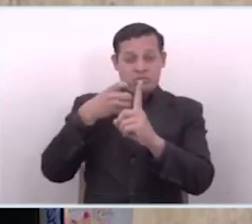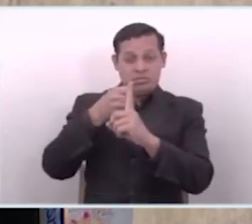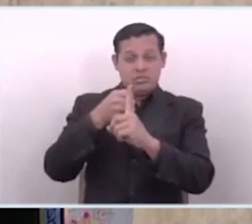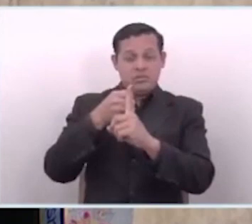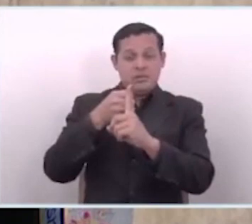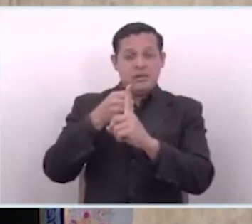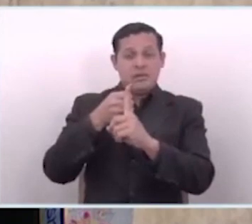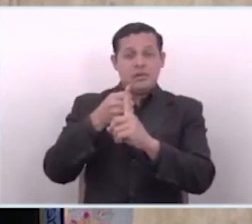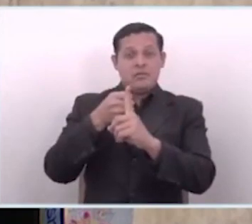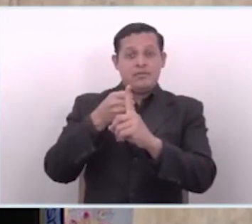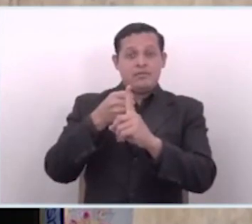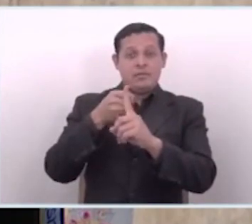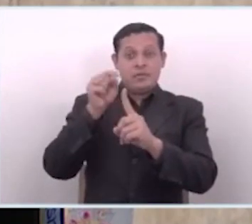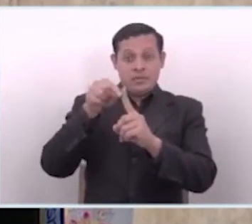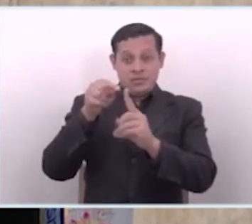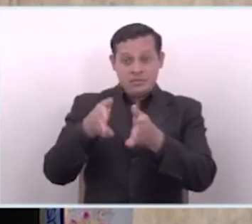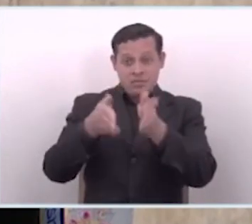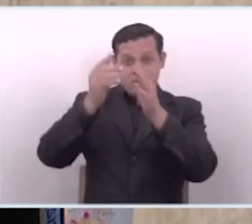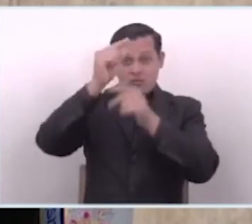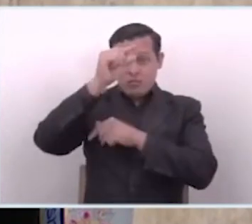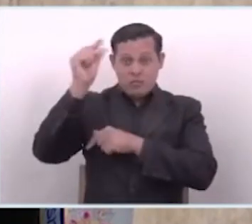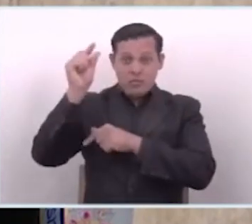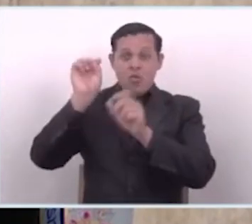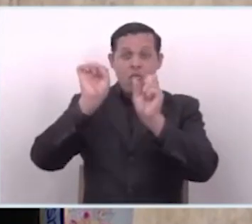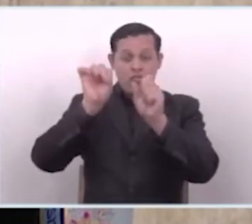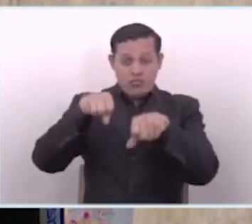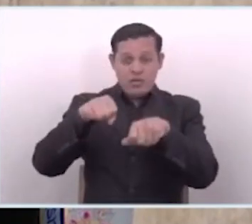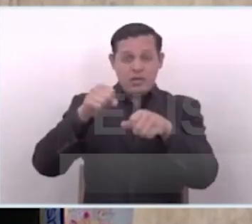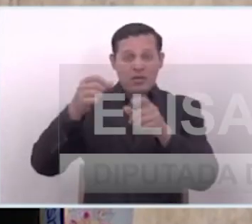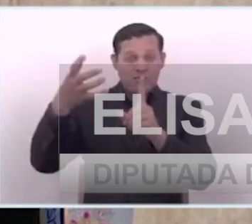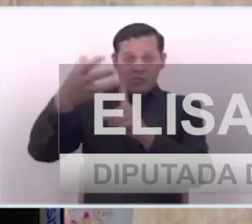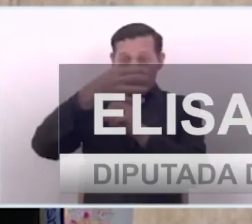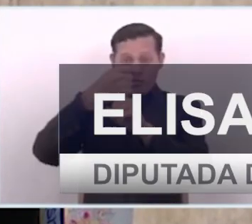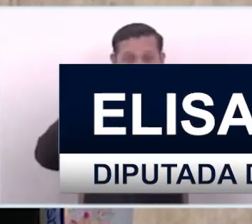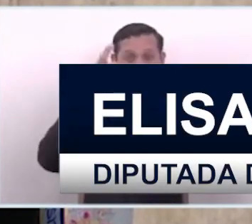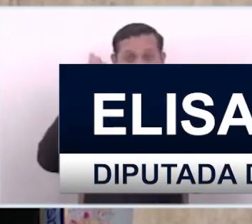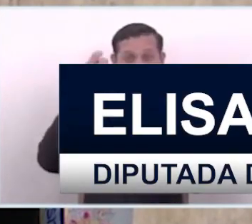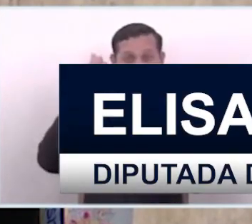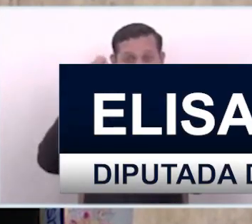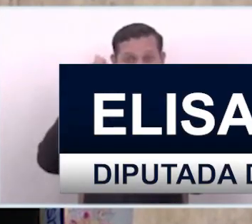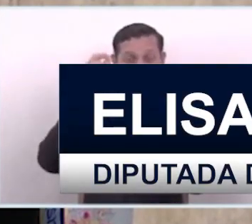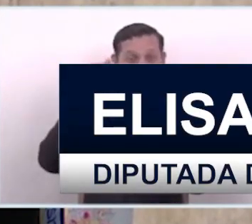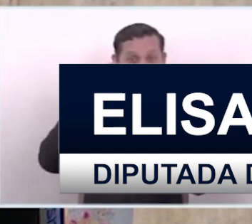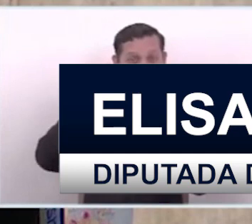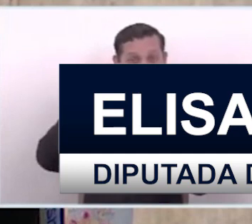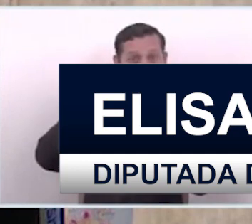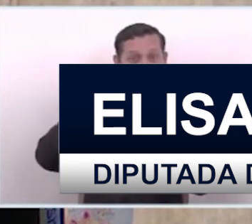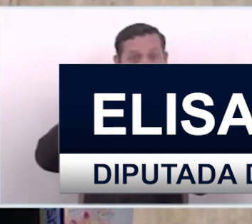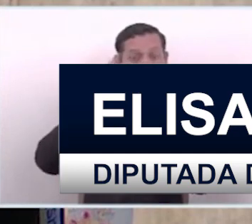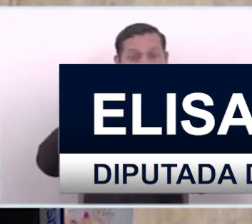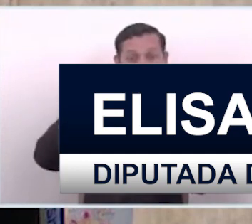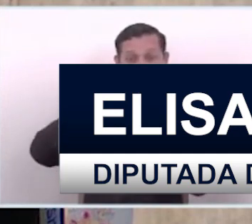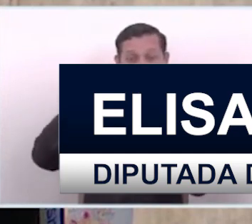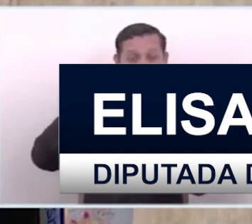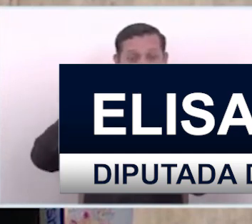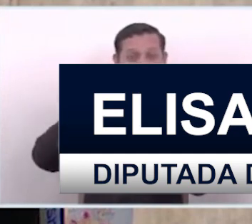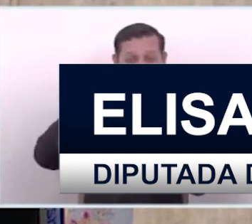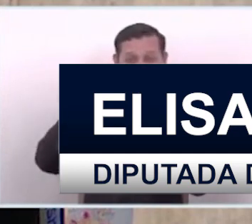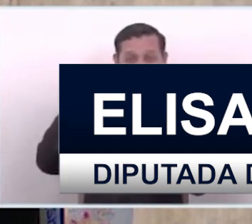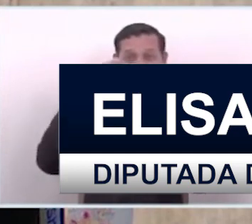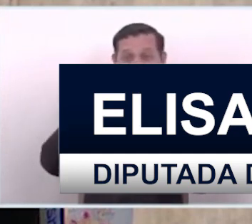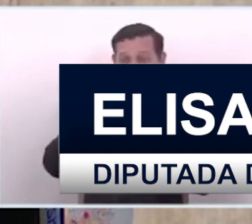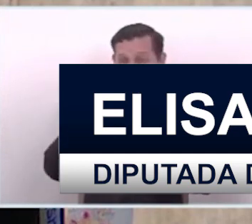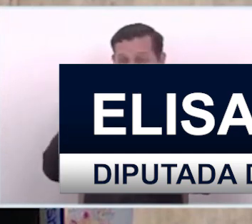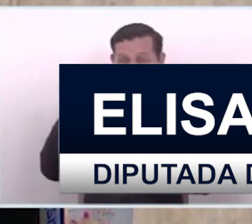que la citada institución pueda disponer del crédito presupuestario para la utilización de esos recursos